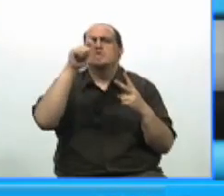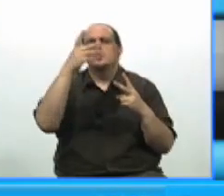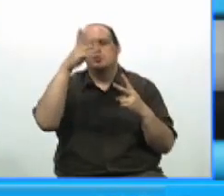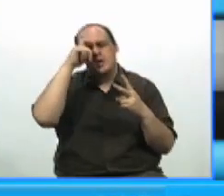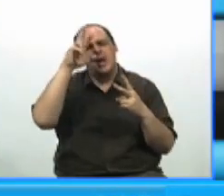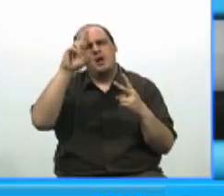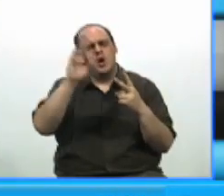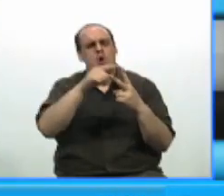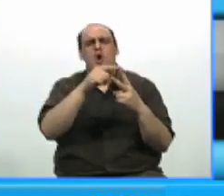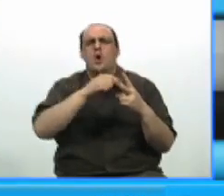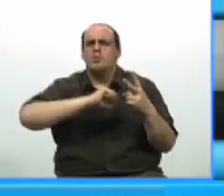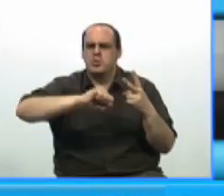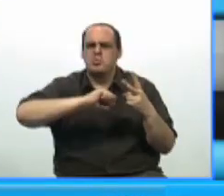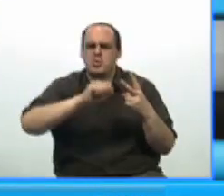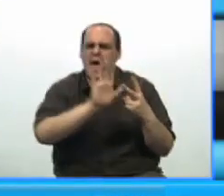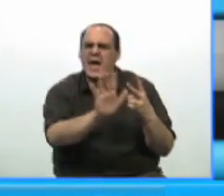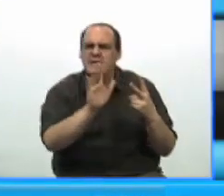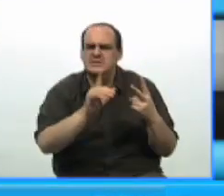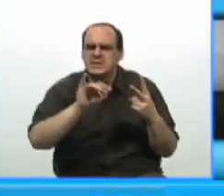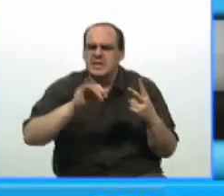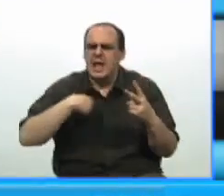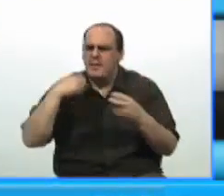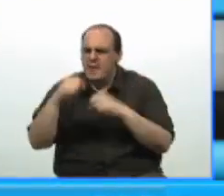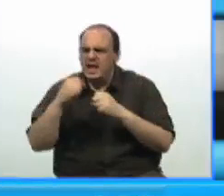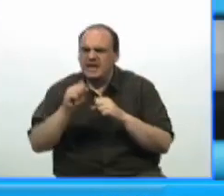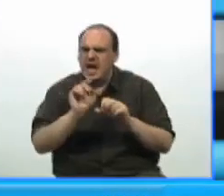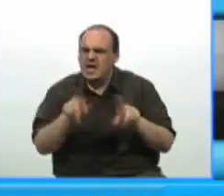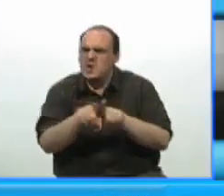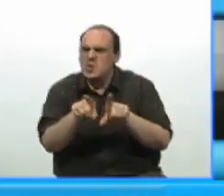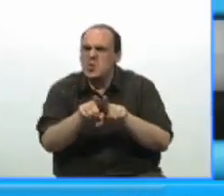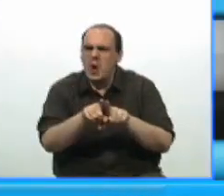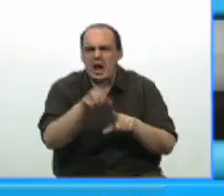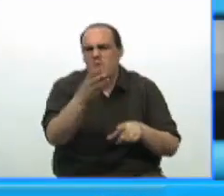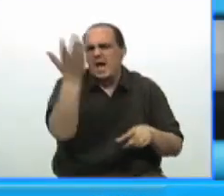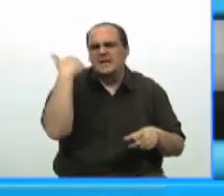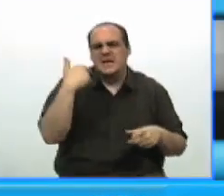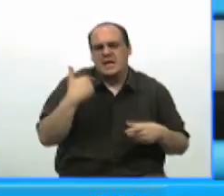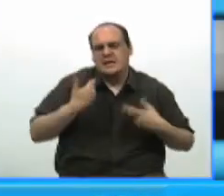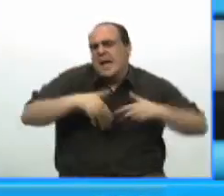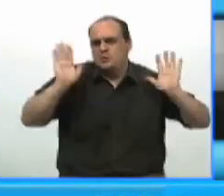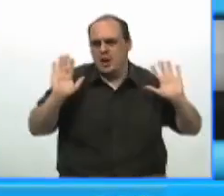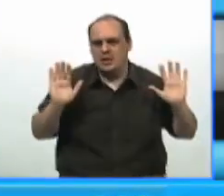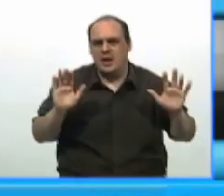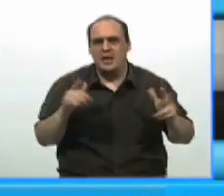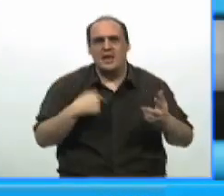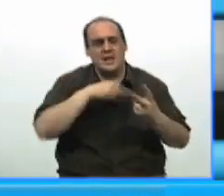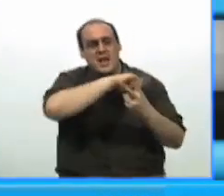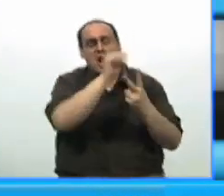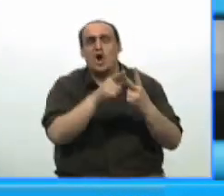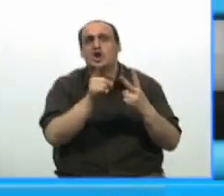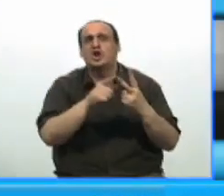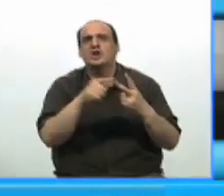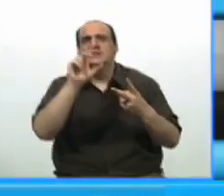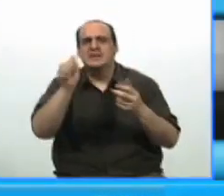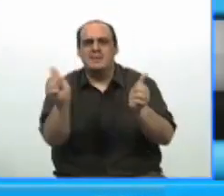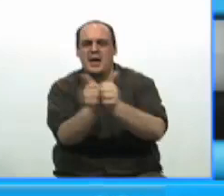en las prácticas y lo has visto hacer maravillas y realmente no fue una casualidad lo que se vio dentro de la cancha. Y la otra es, ¿cómo viste el choque entre